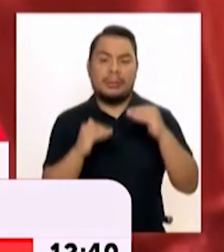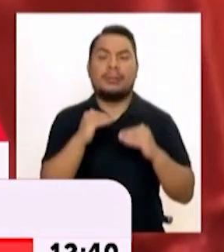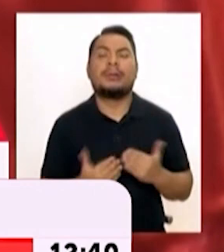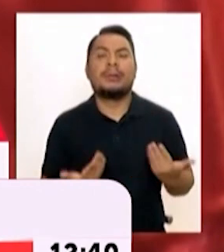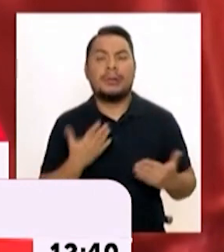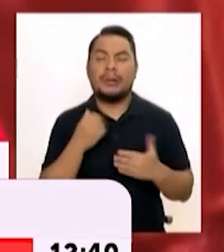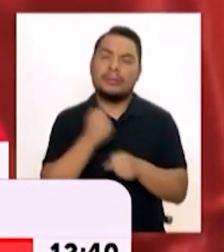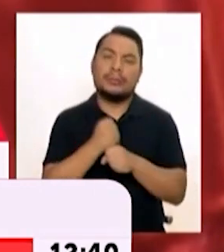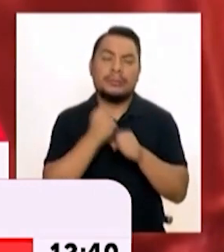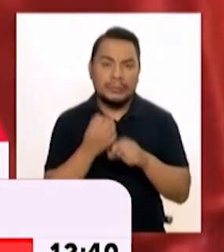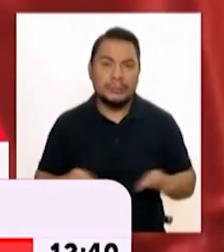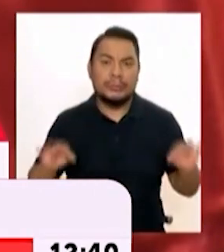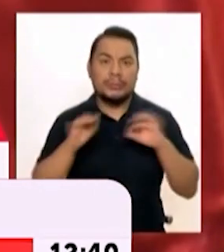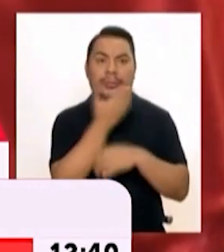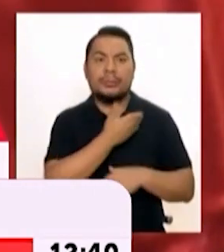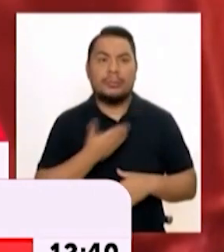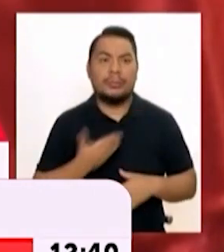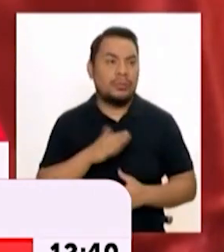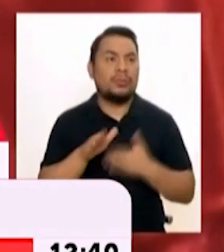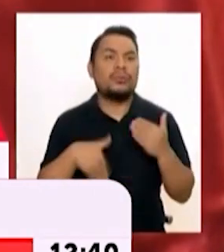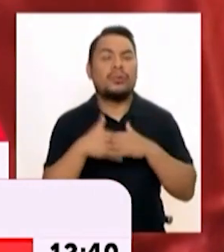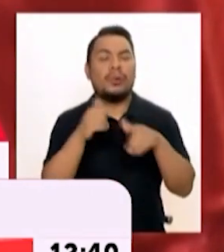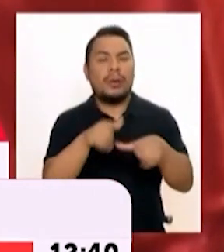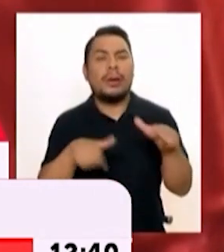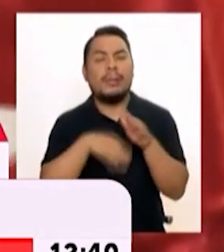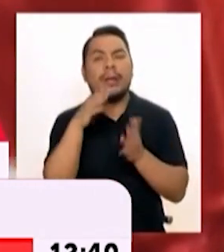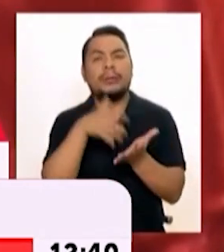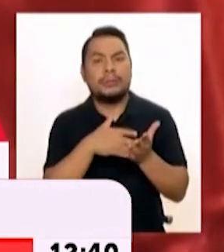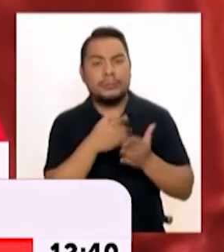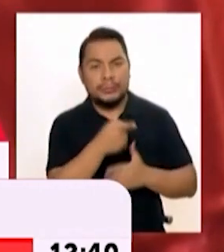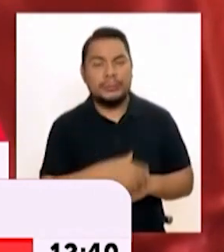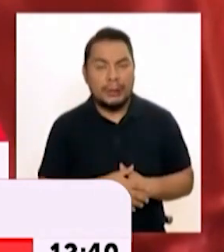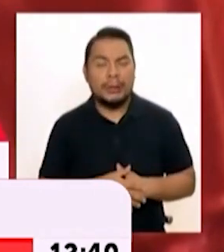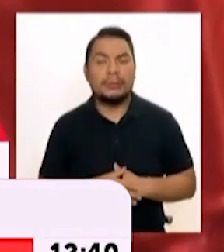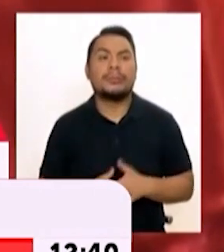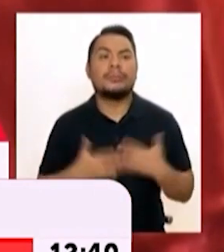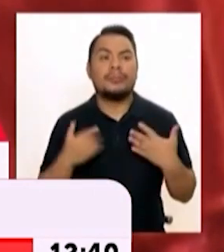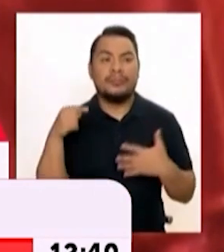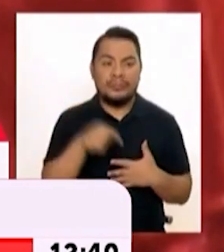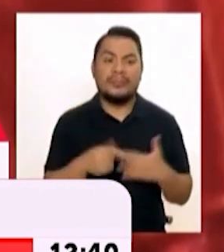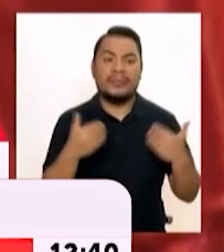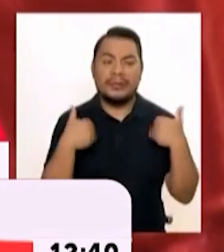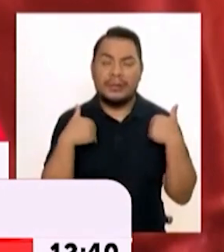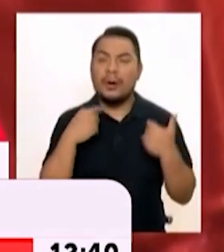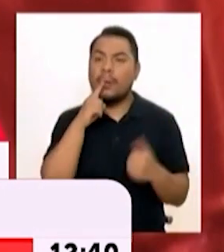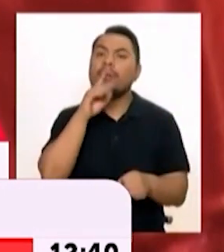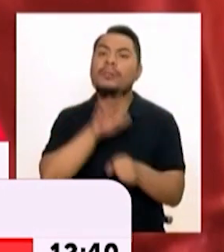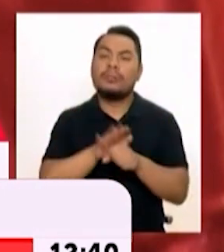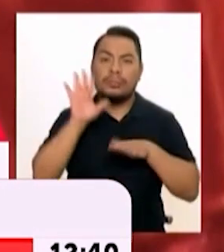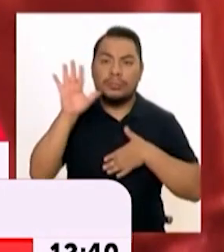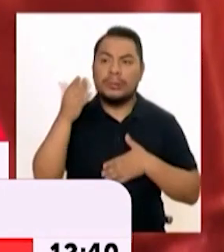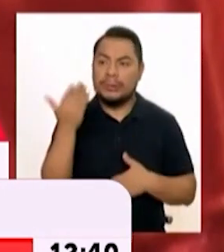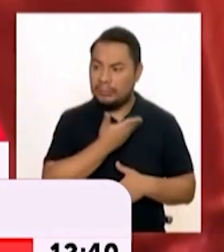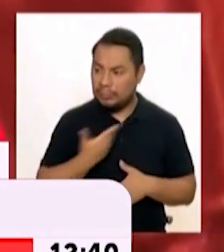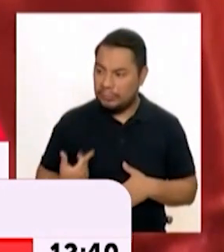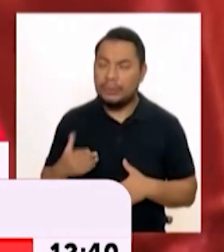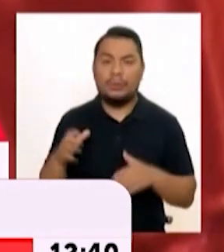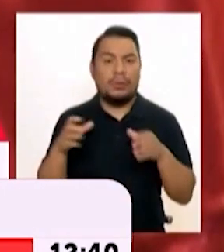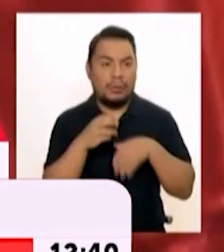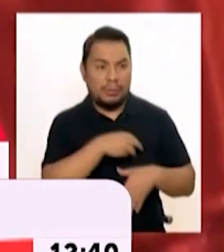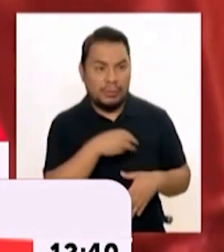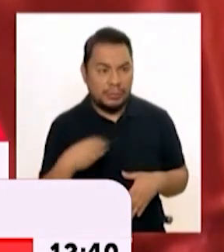la ejecución presupuestal fue superior en un 93% a enero del 2022. Y como lo mencionarán